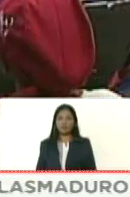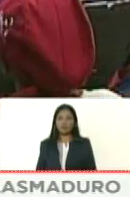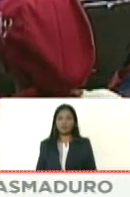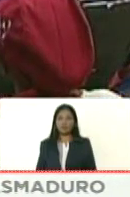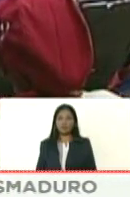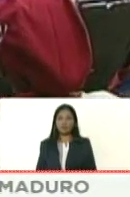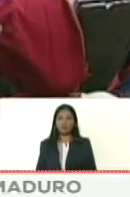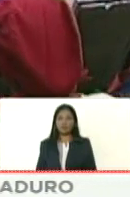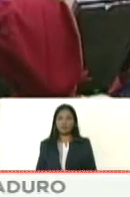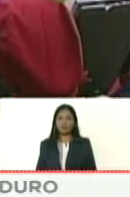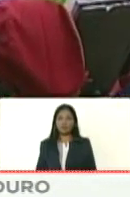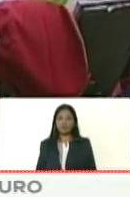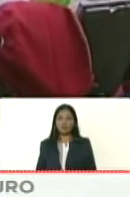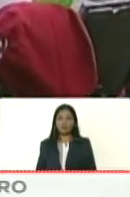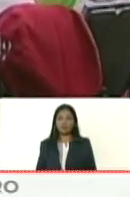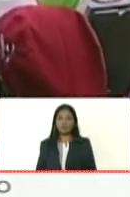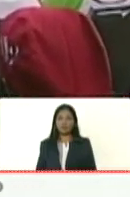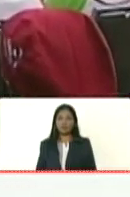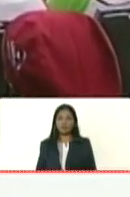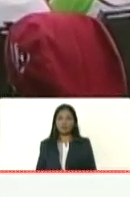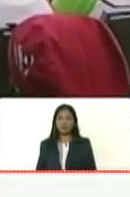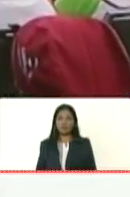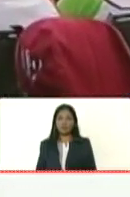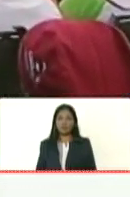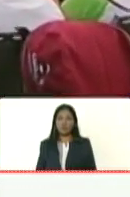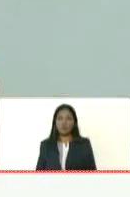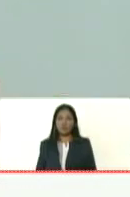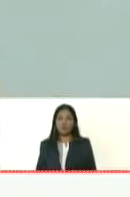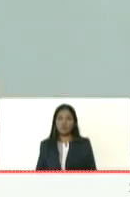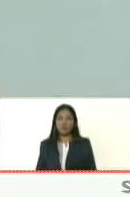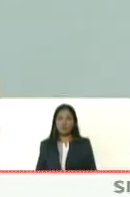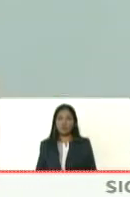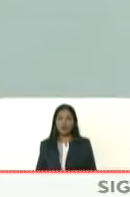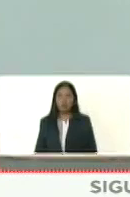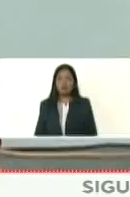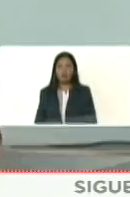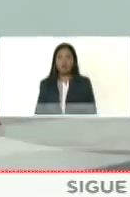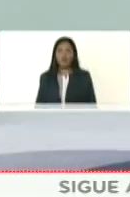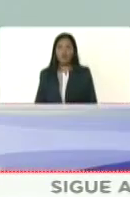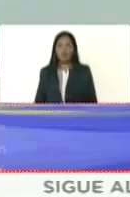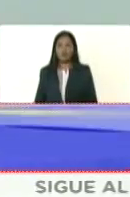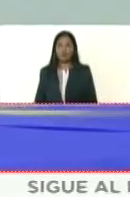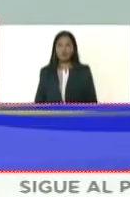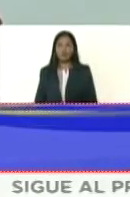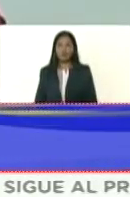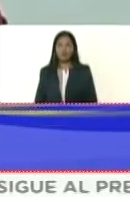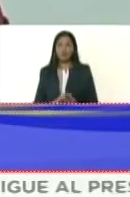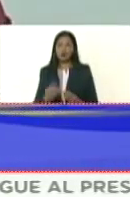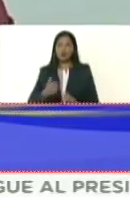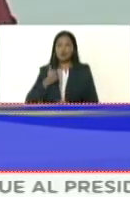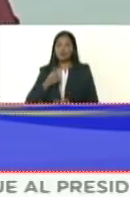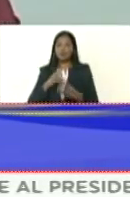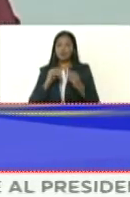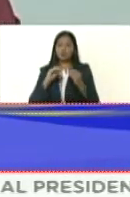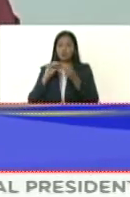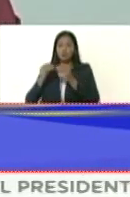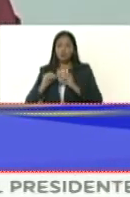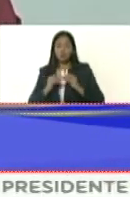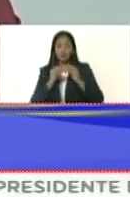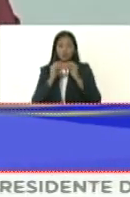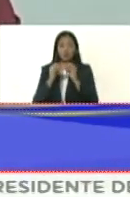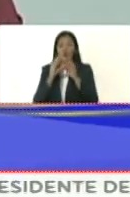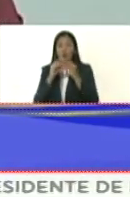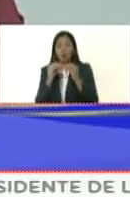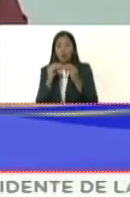el marco de todo el sistema de protección de la Revolución Bolivariana y aprovechando todo lo que es el plan de cooperación con el sistema de las